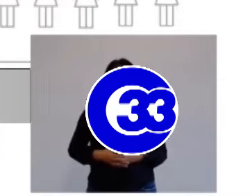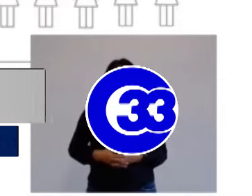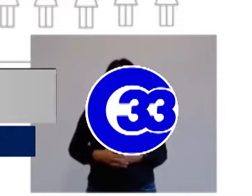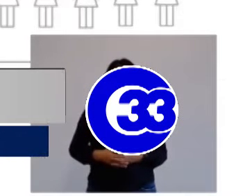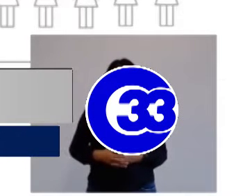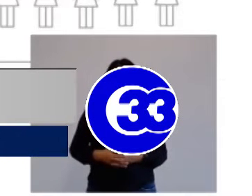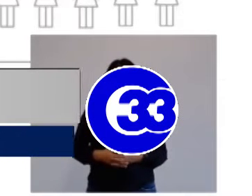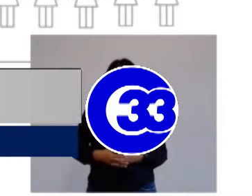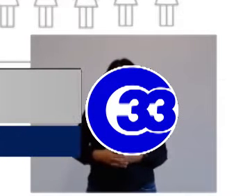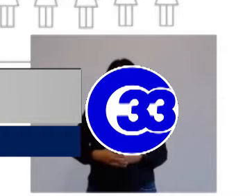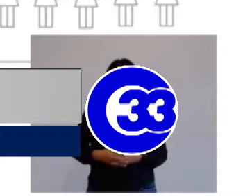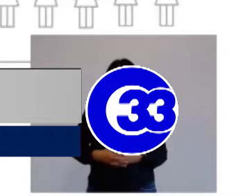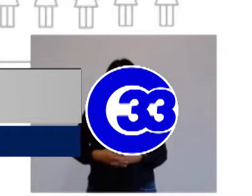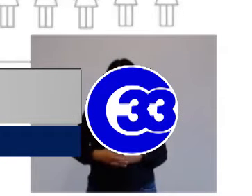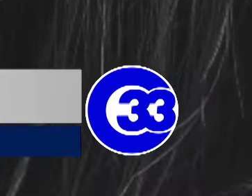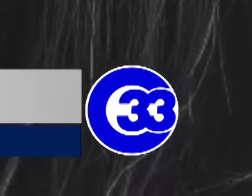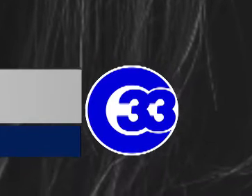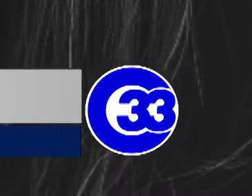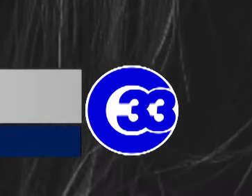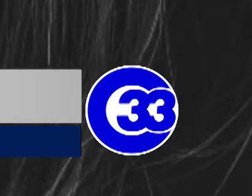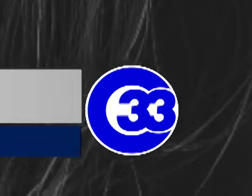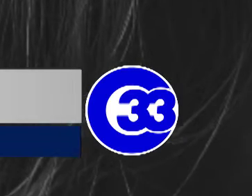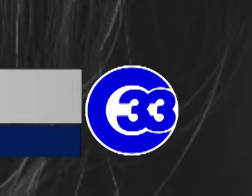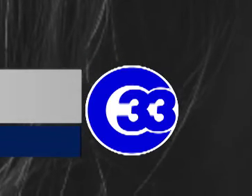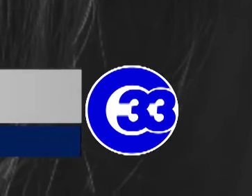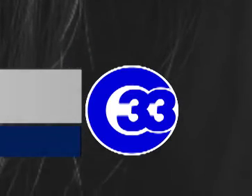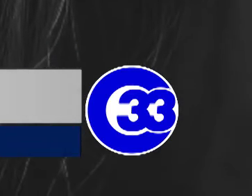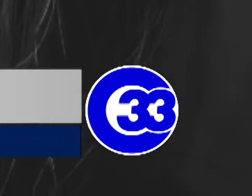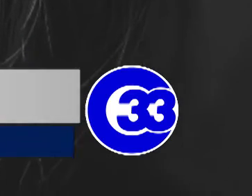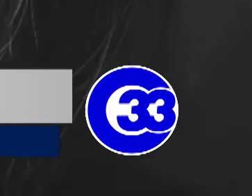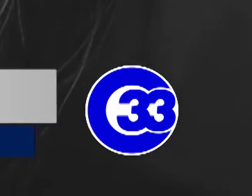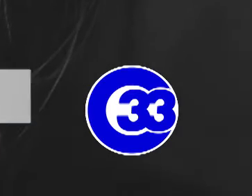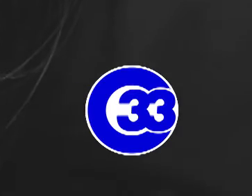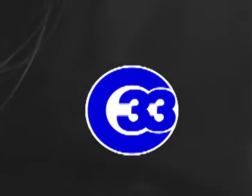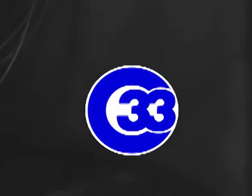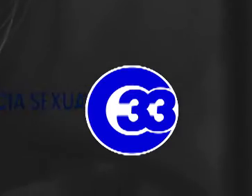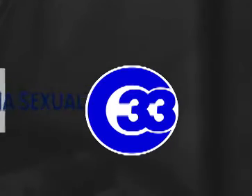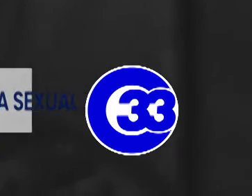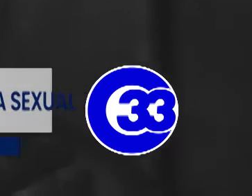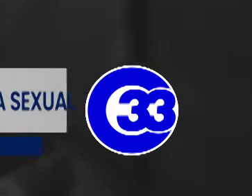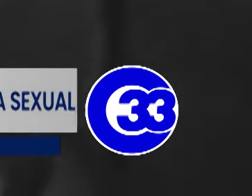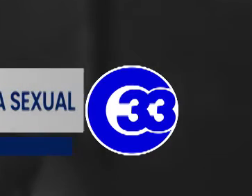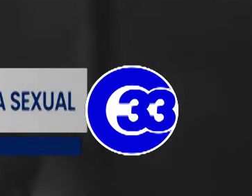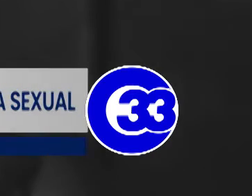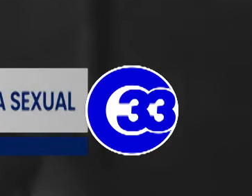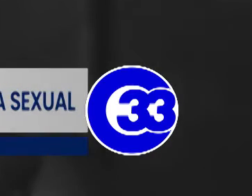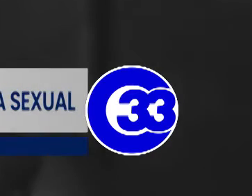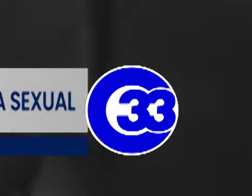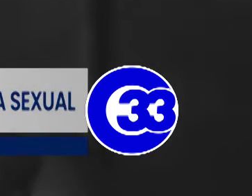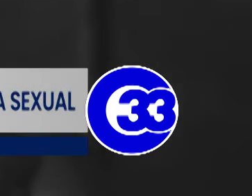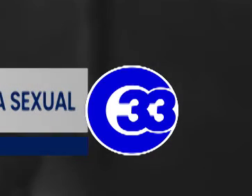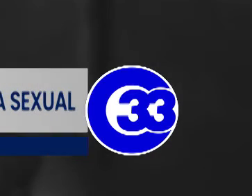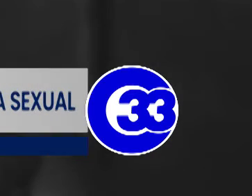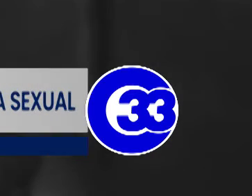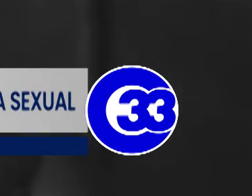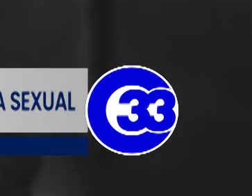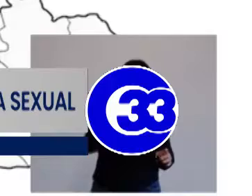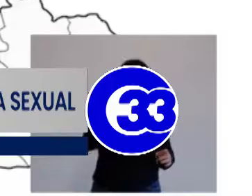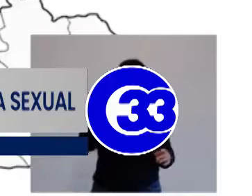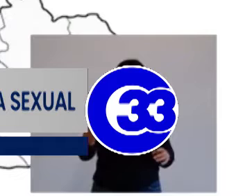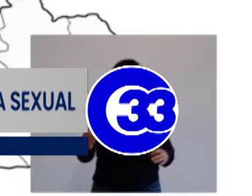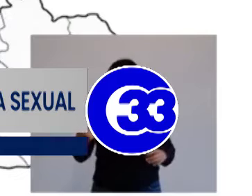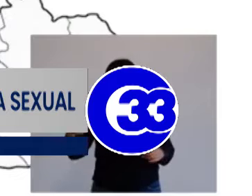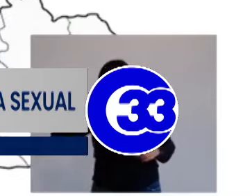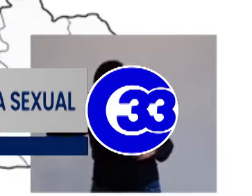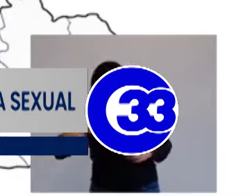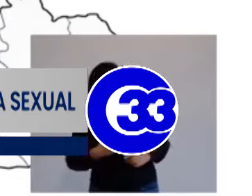vez, entre lo rural y lo urbano. Los departamentos donde más han registrado estos hechos de violencia han sido Cuscatlán, San Salvador y Santa Ana.